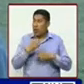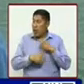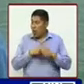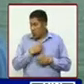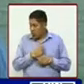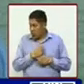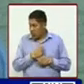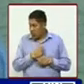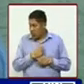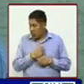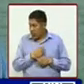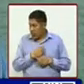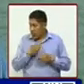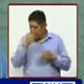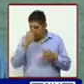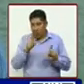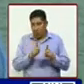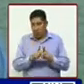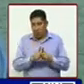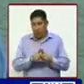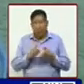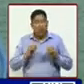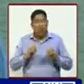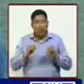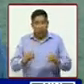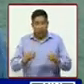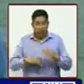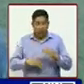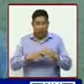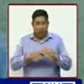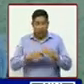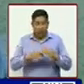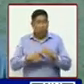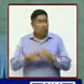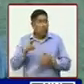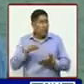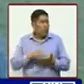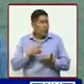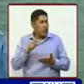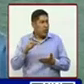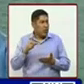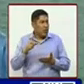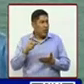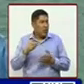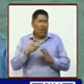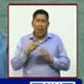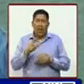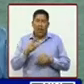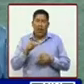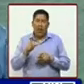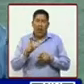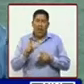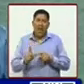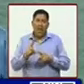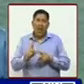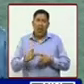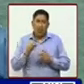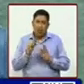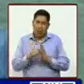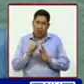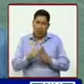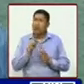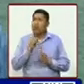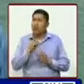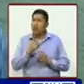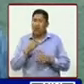año ya nos hemos puesto de acuerdo con ENDE para establecer un cupo. Estamos hablando de 2.100 litros por segundo aproximadamente, que eso nos da la garantía